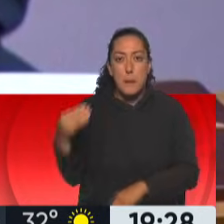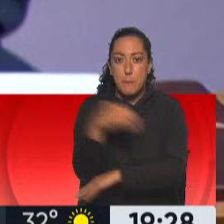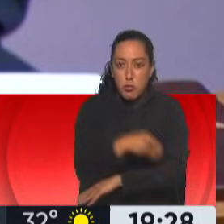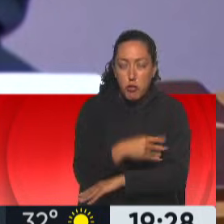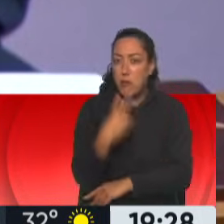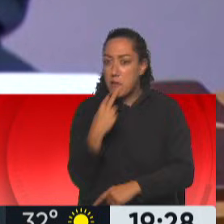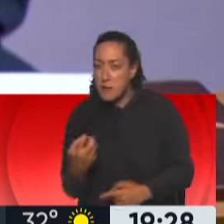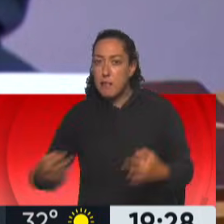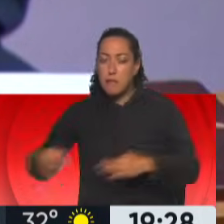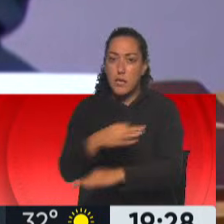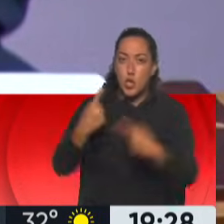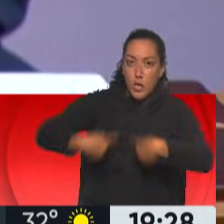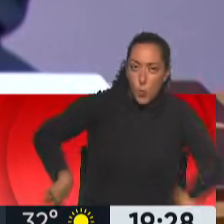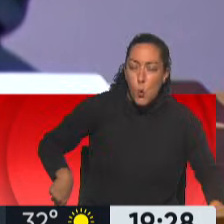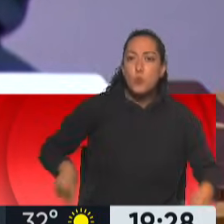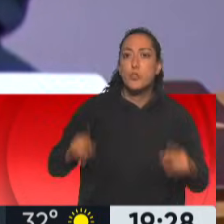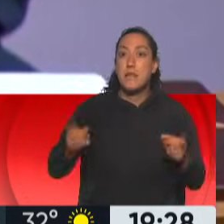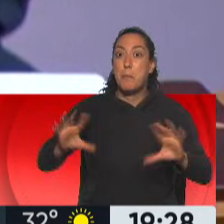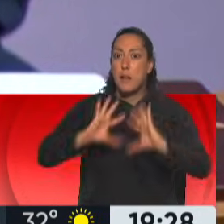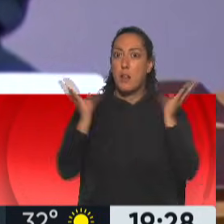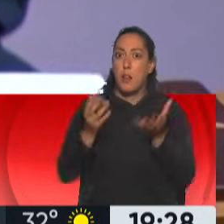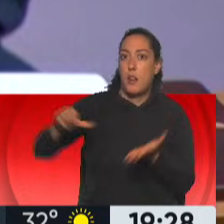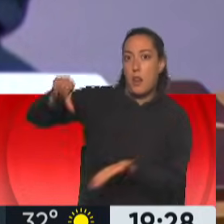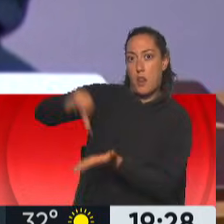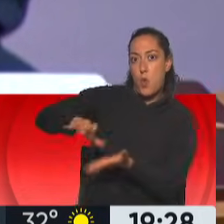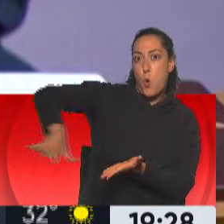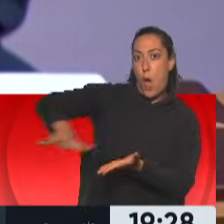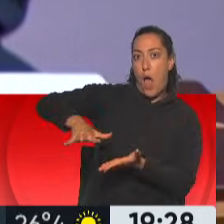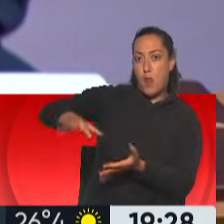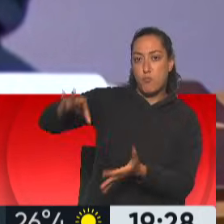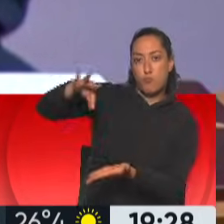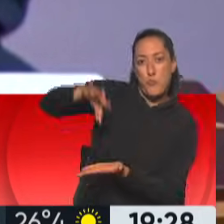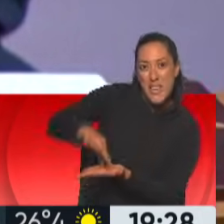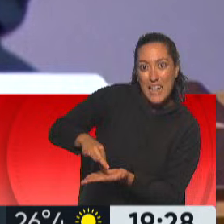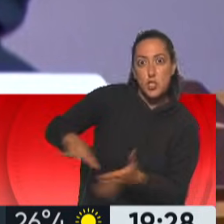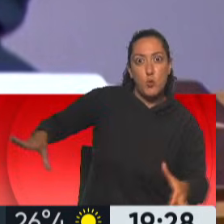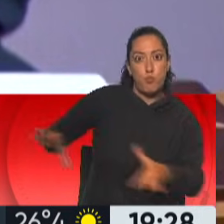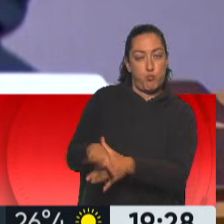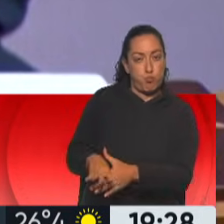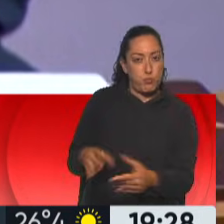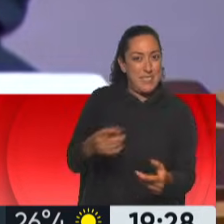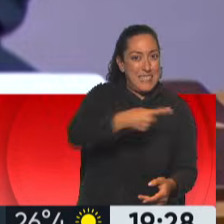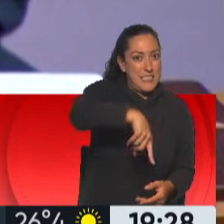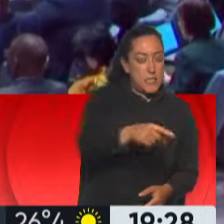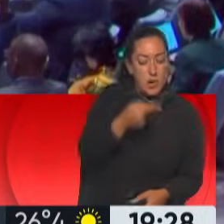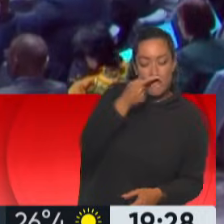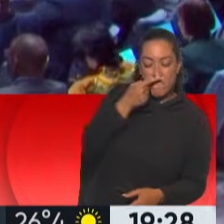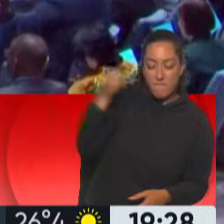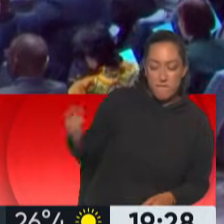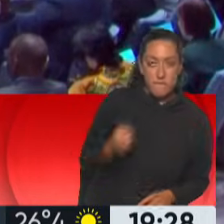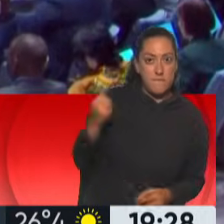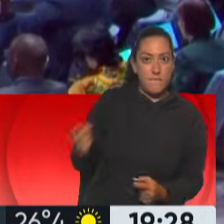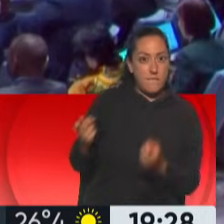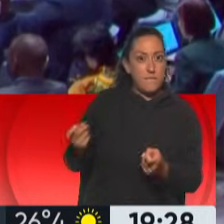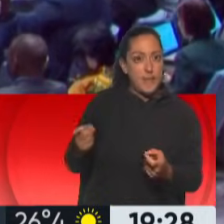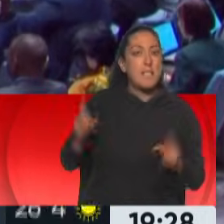recursos estratégicos y la posición geopolítica de nuestro país han sido históricamente factores de codicia y de